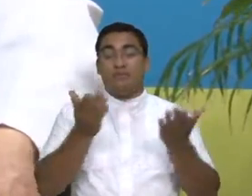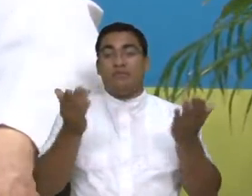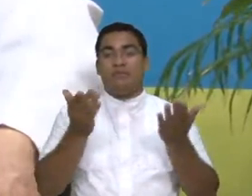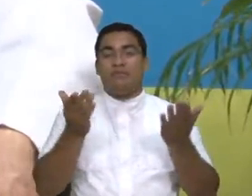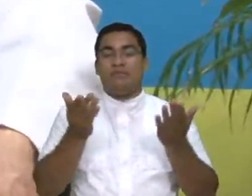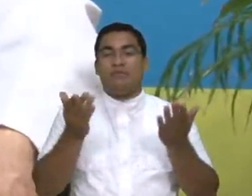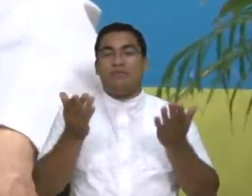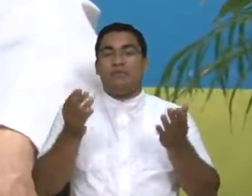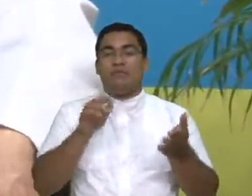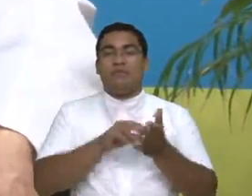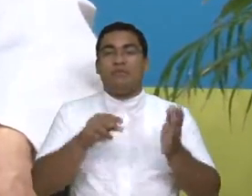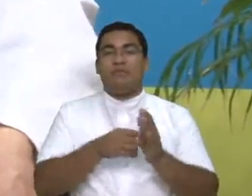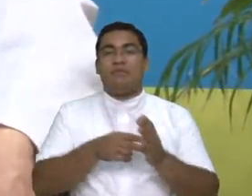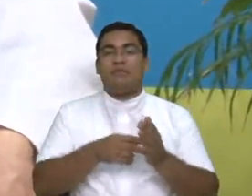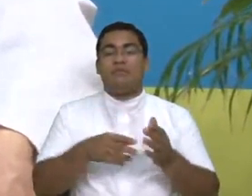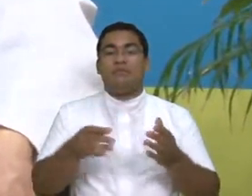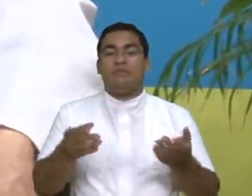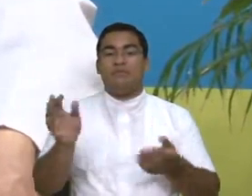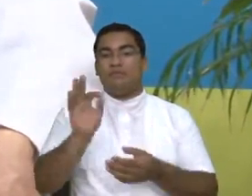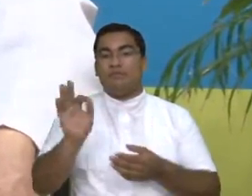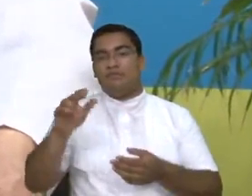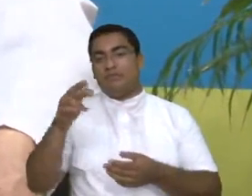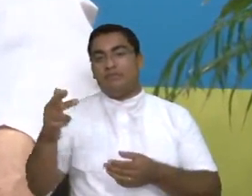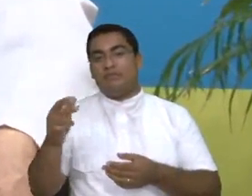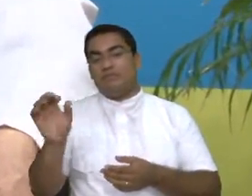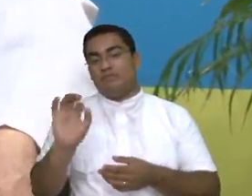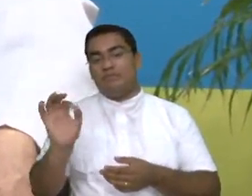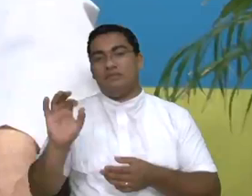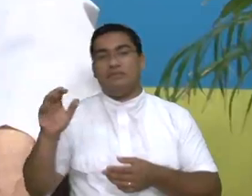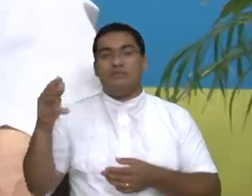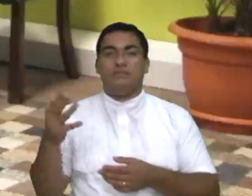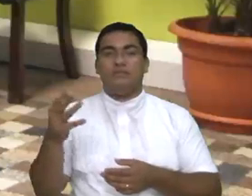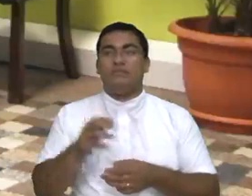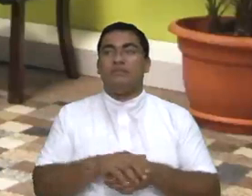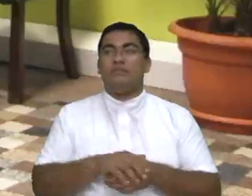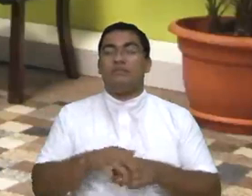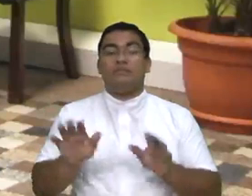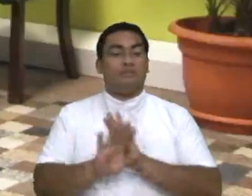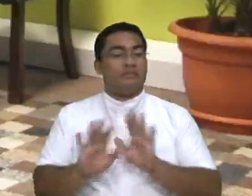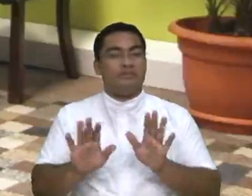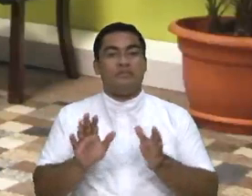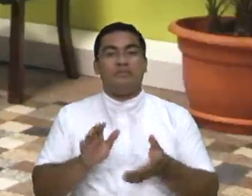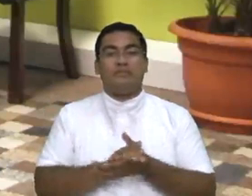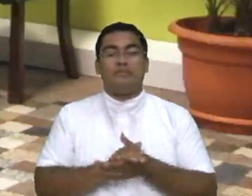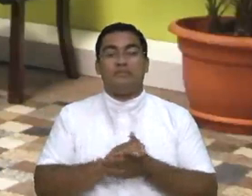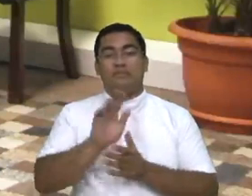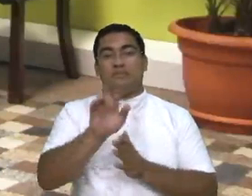los que tienen niveles muy bajos de factor 8 o factor 9. La última pregunta para ya cerrar, en lo que llevamos